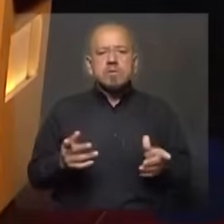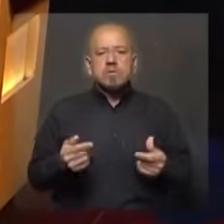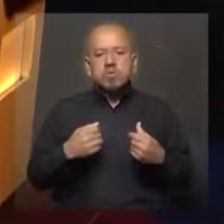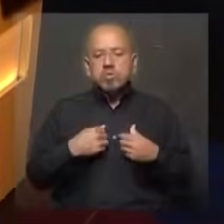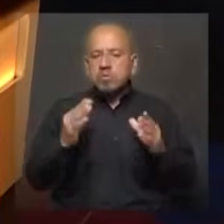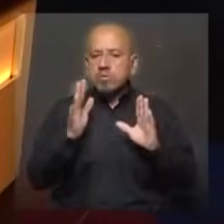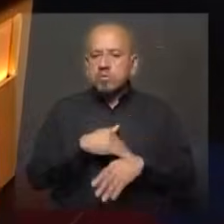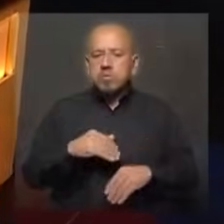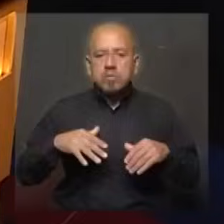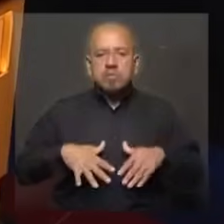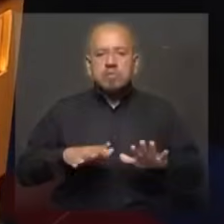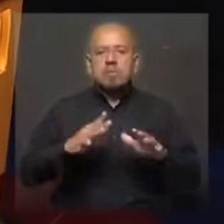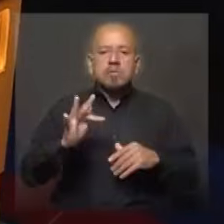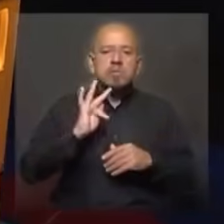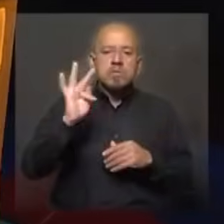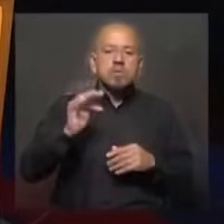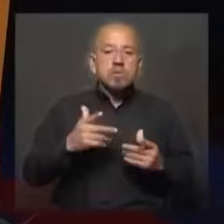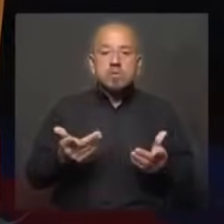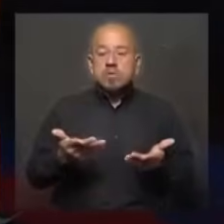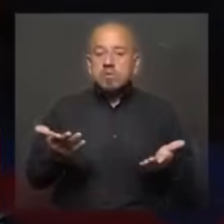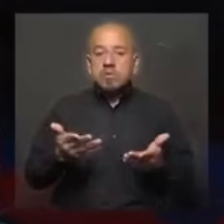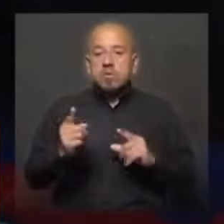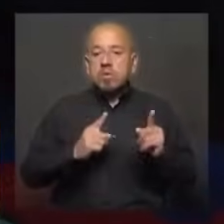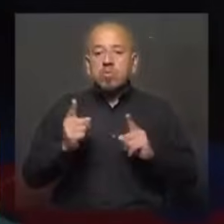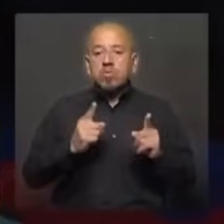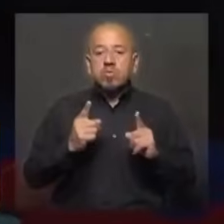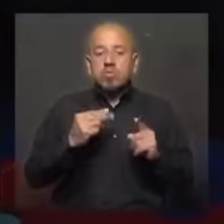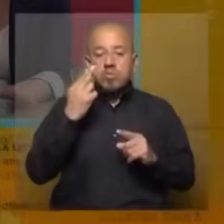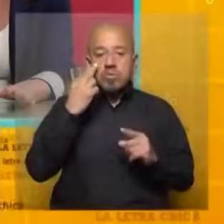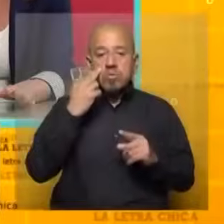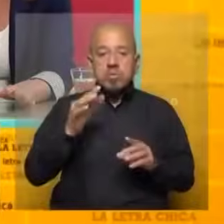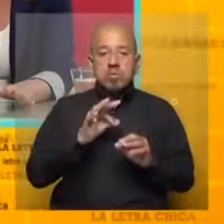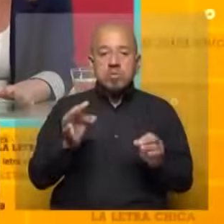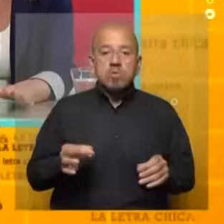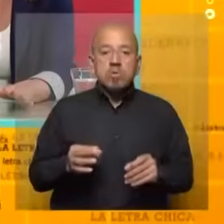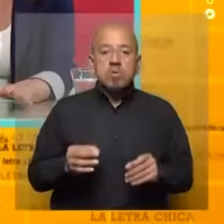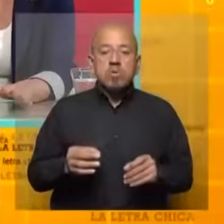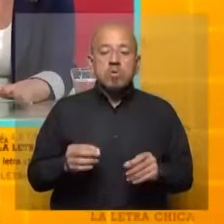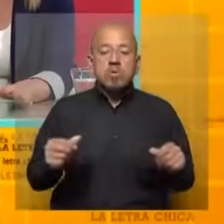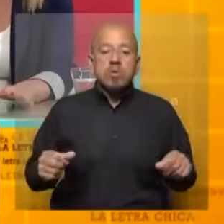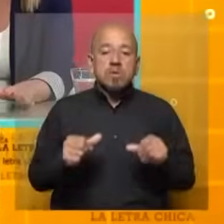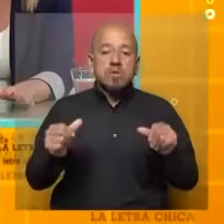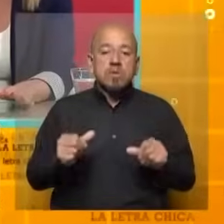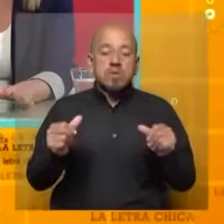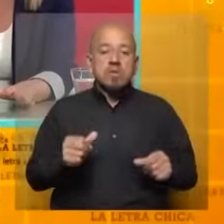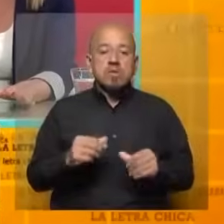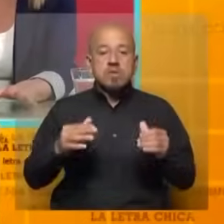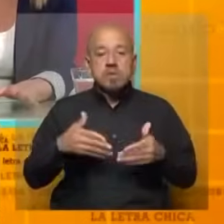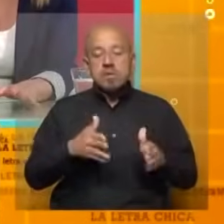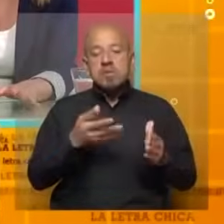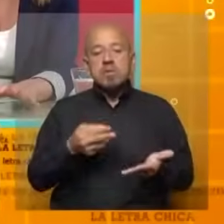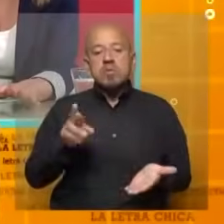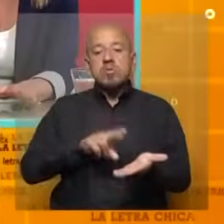no podemos prepararnos para el futuro si no resolvemos algunos problemas o empezamos a tener gestos y un camino de